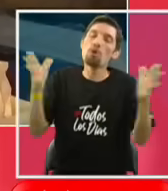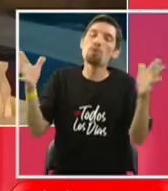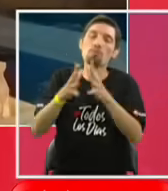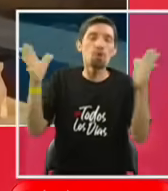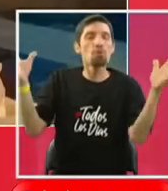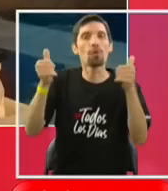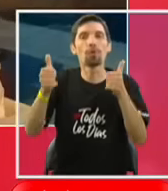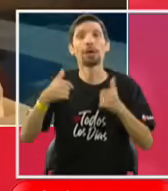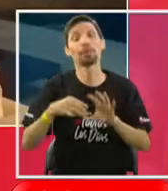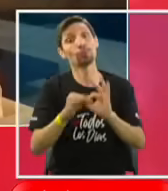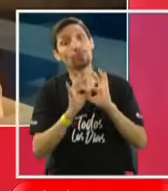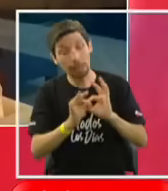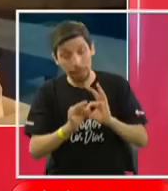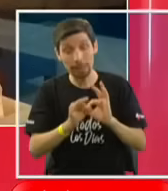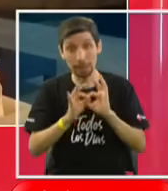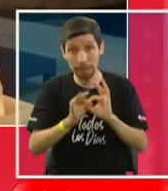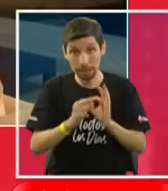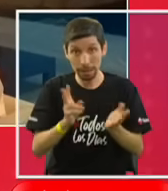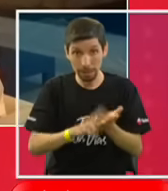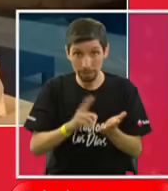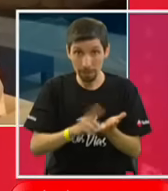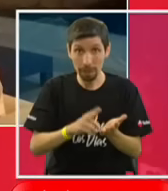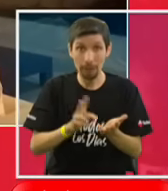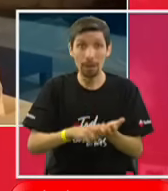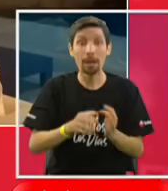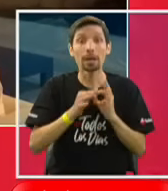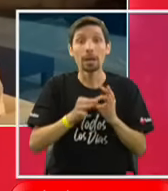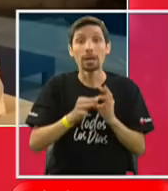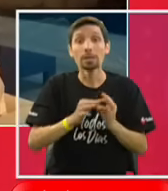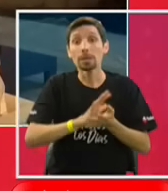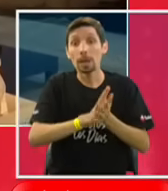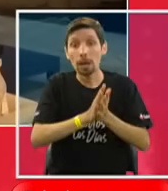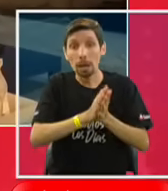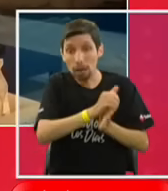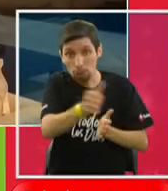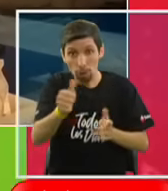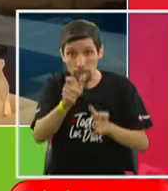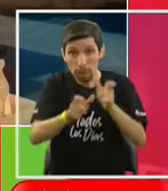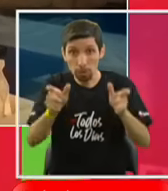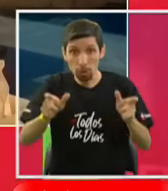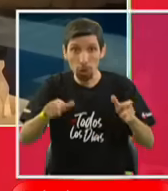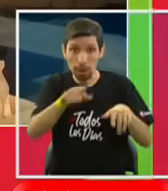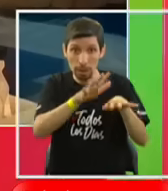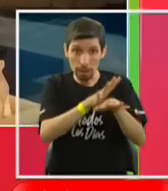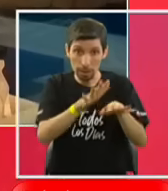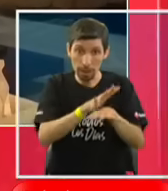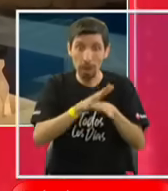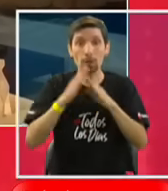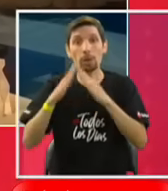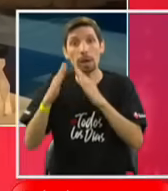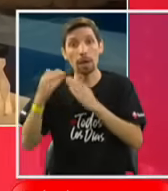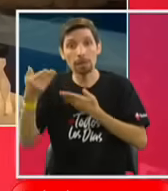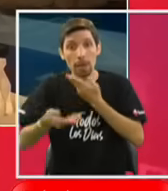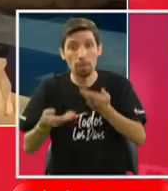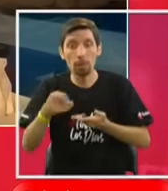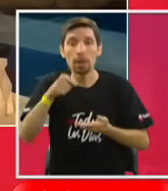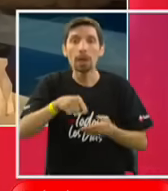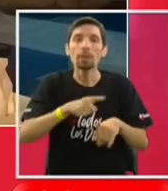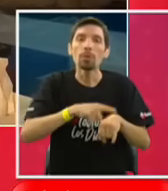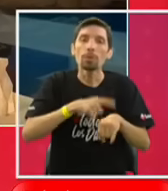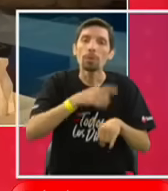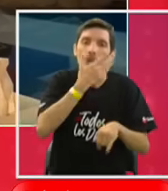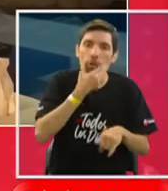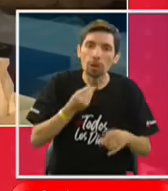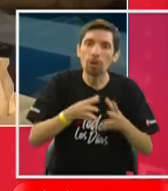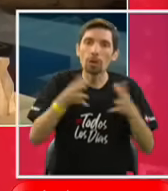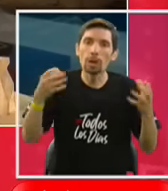bueno. Muchas gracias, de verdad. Y le agradezco a todos los que están ahí en el estudio, en sus casas, aportando. Esto es un momento lindo, una gran